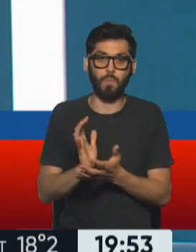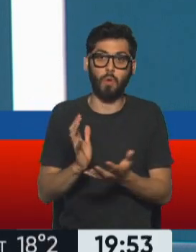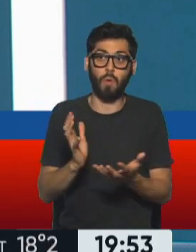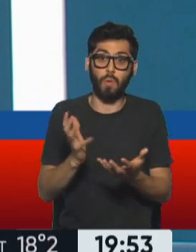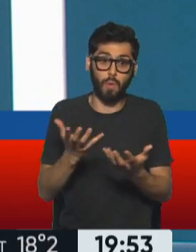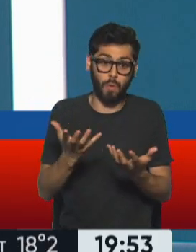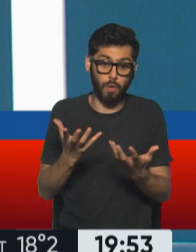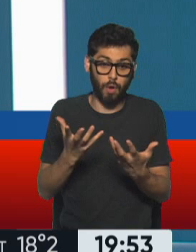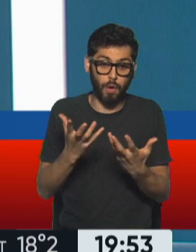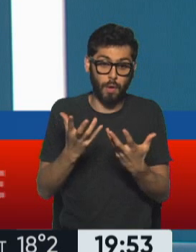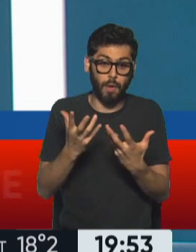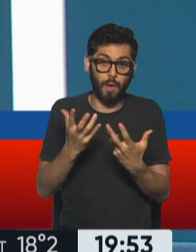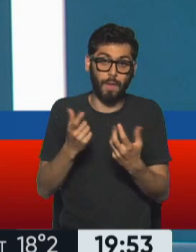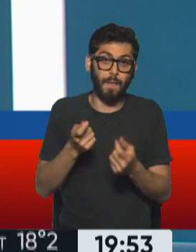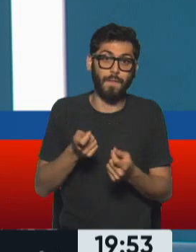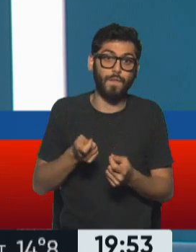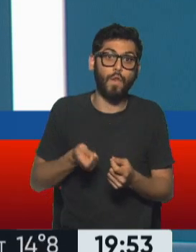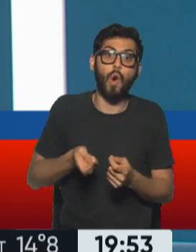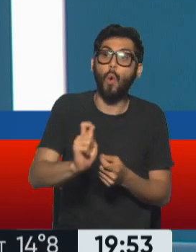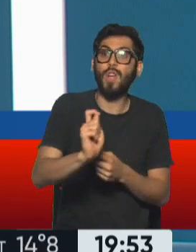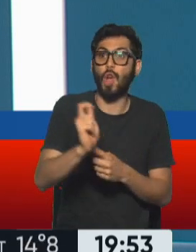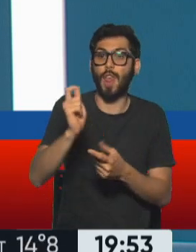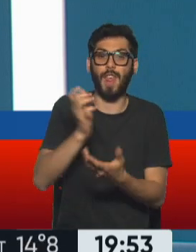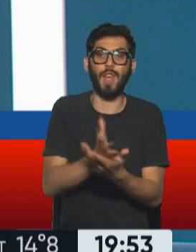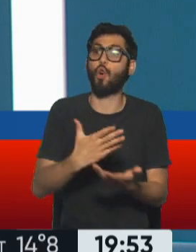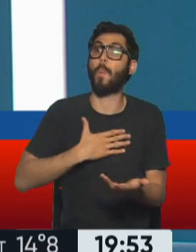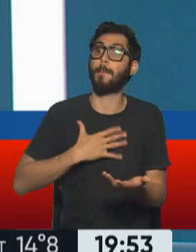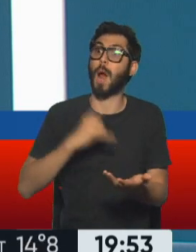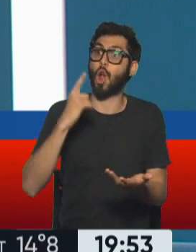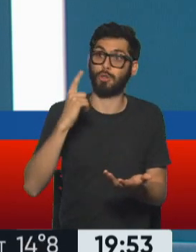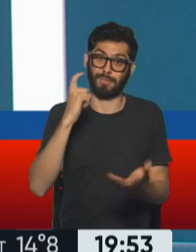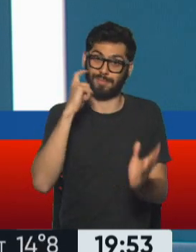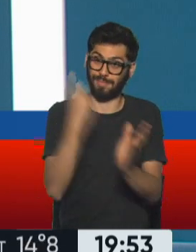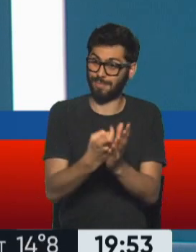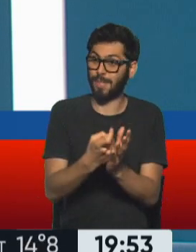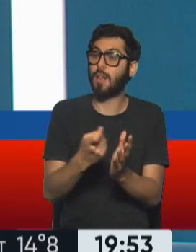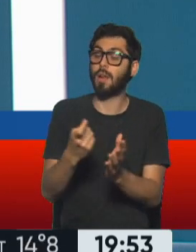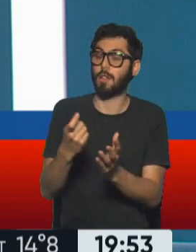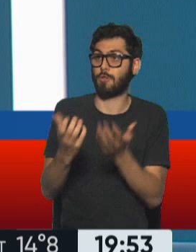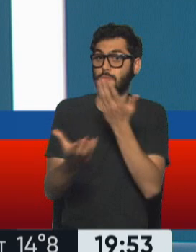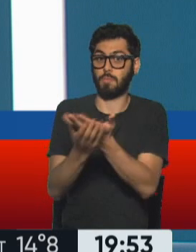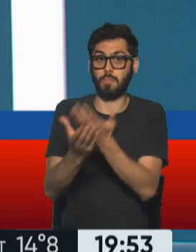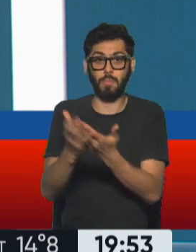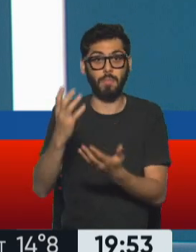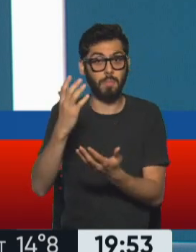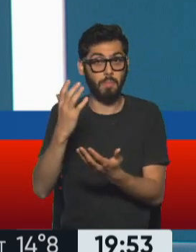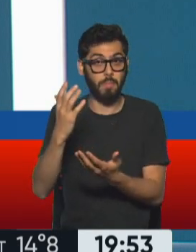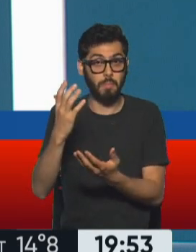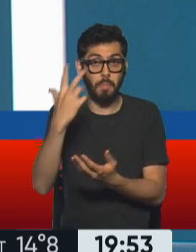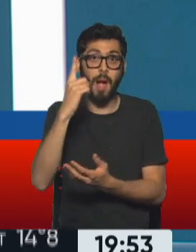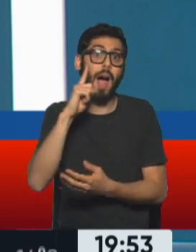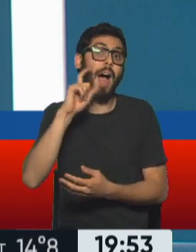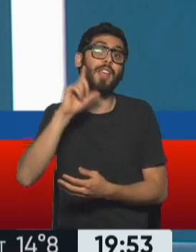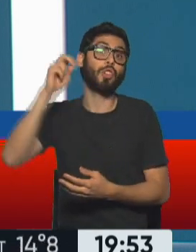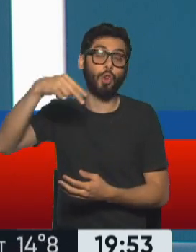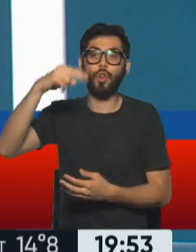con los juicios de lesa humanidad y lo que fueron la materia de derechos humanos, que Hayton Nolasco votó a favor del 2 por 1